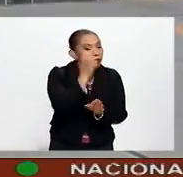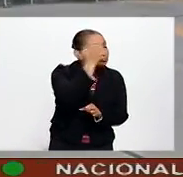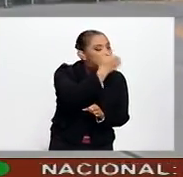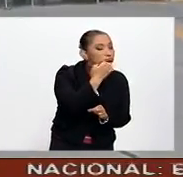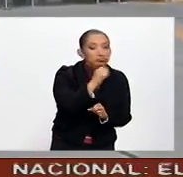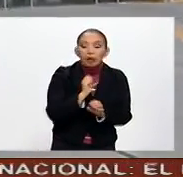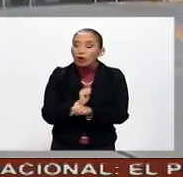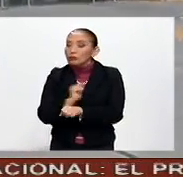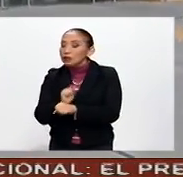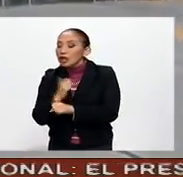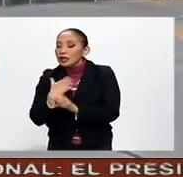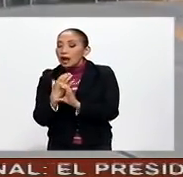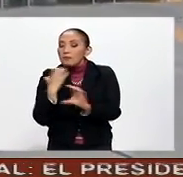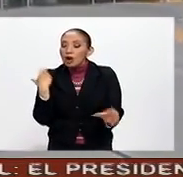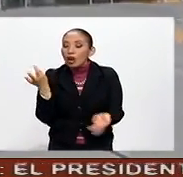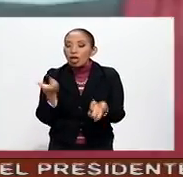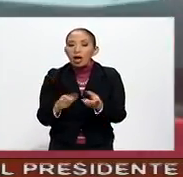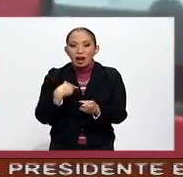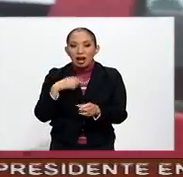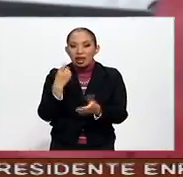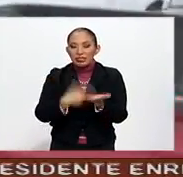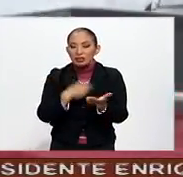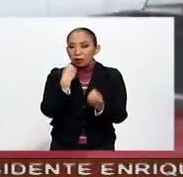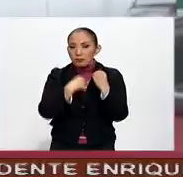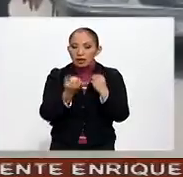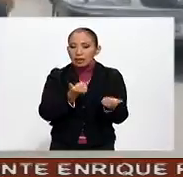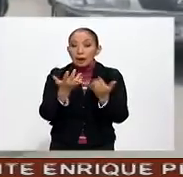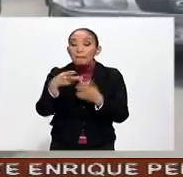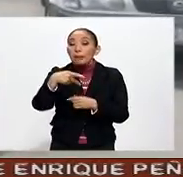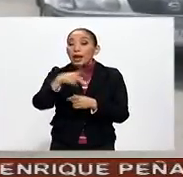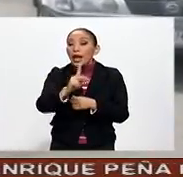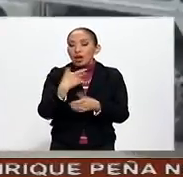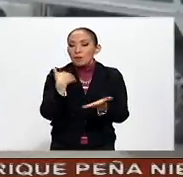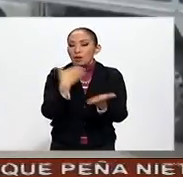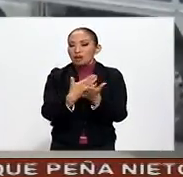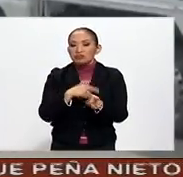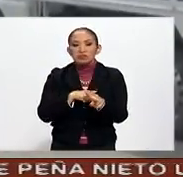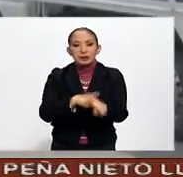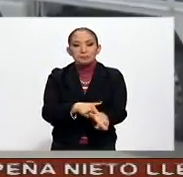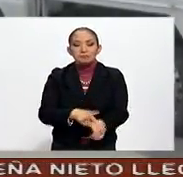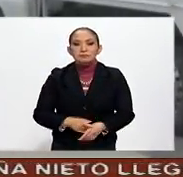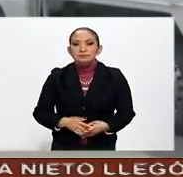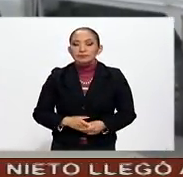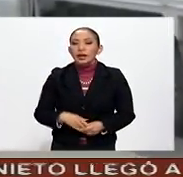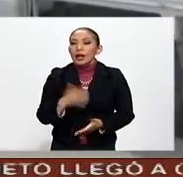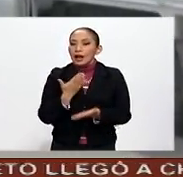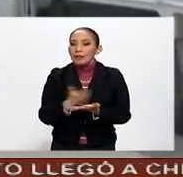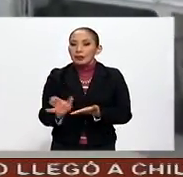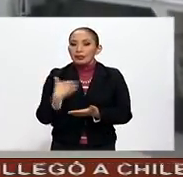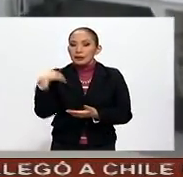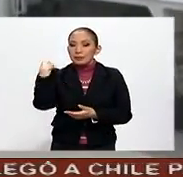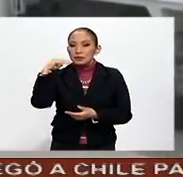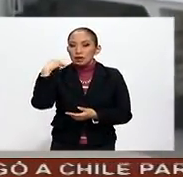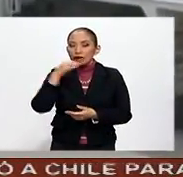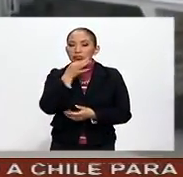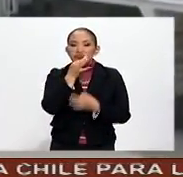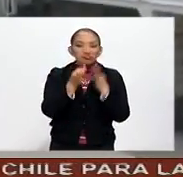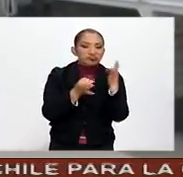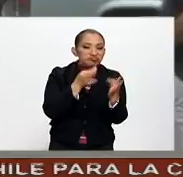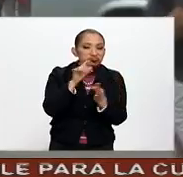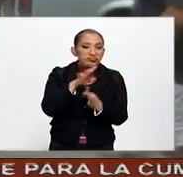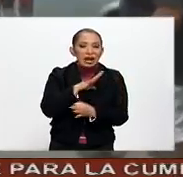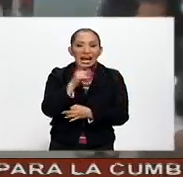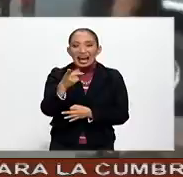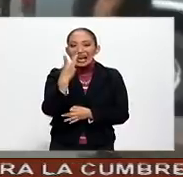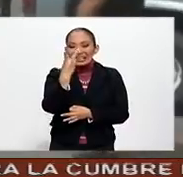pipas, automóviles y camiones cargados con alimentos e insumos. Sin embargo, los bloqueos permanecen. Por otra parte, en Michoacán se reportaron por lo menos